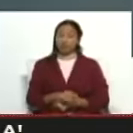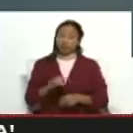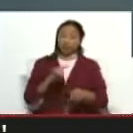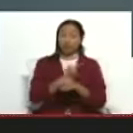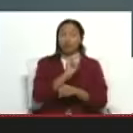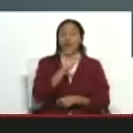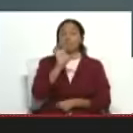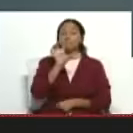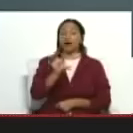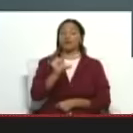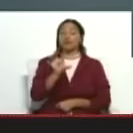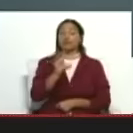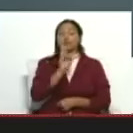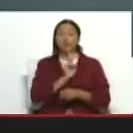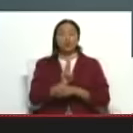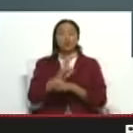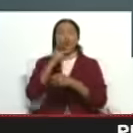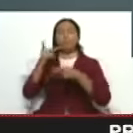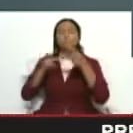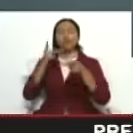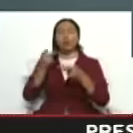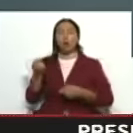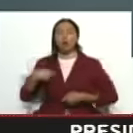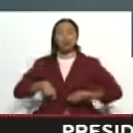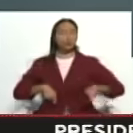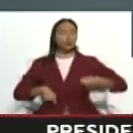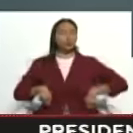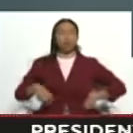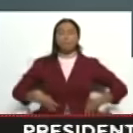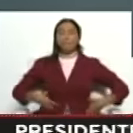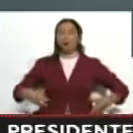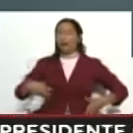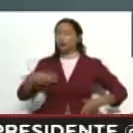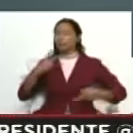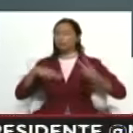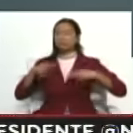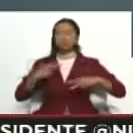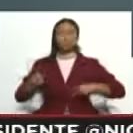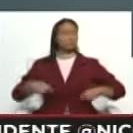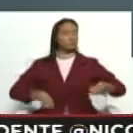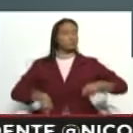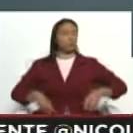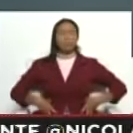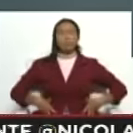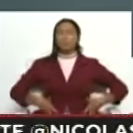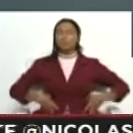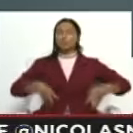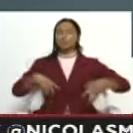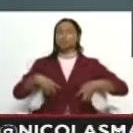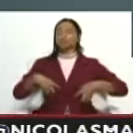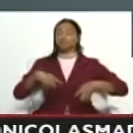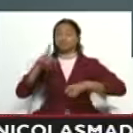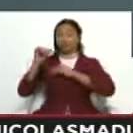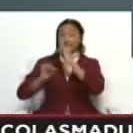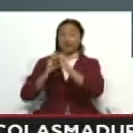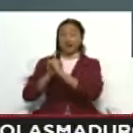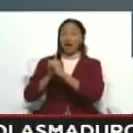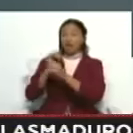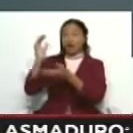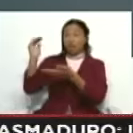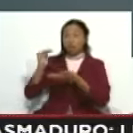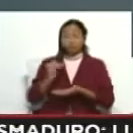que utilizando la política se convierten en agentes al servicio de una potencia extranjera, ni a los corruptos, ni a